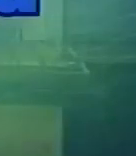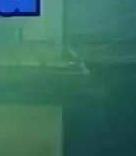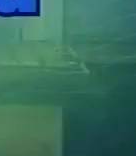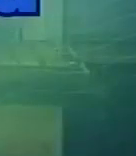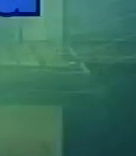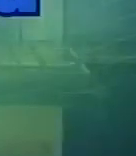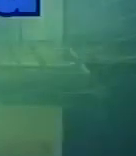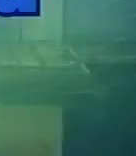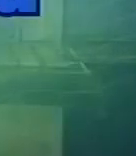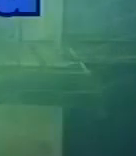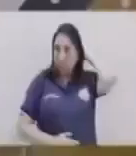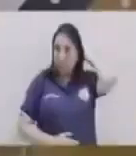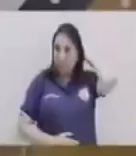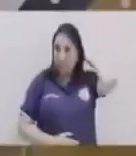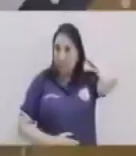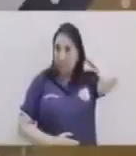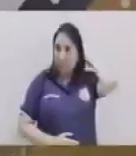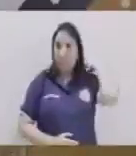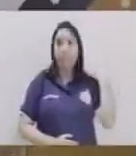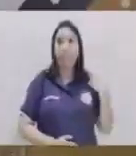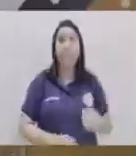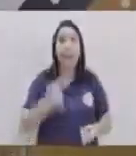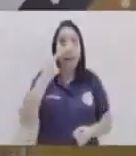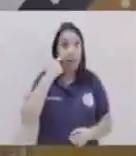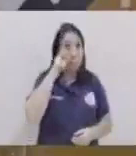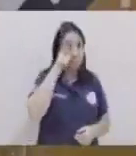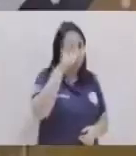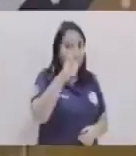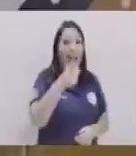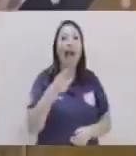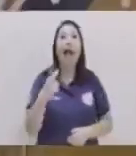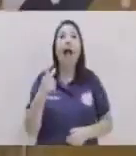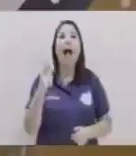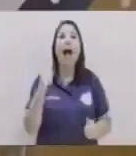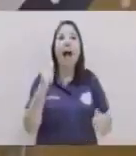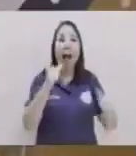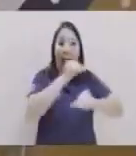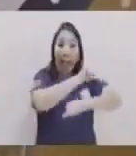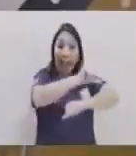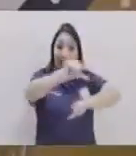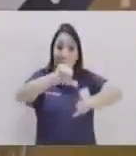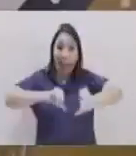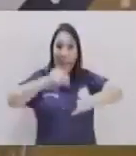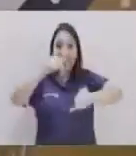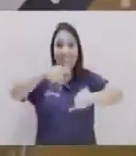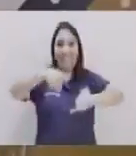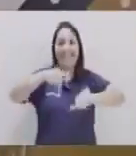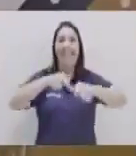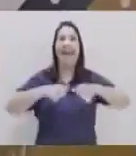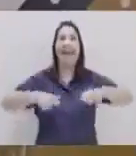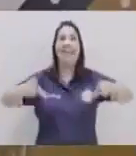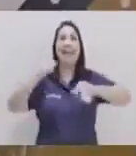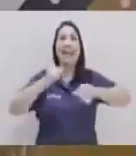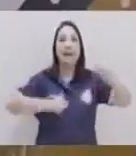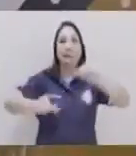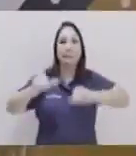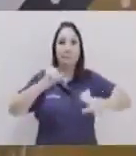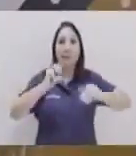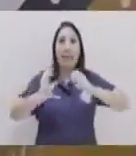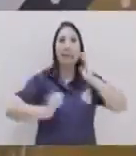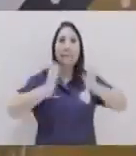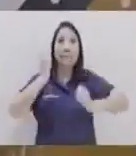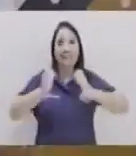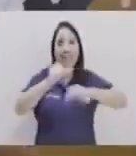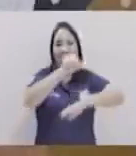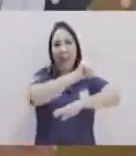Expresión artística. Demuestra el arte que tienes dentro. Bienvenidos al segmento de expresión artística. Hoy nos acompaña